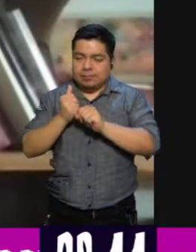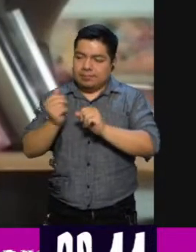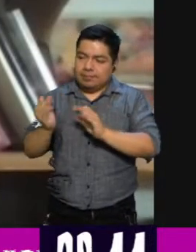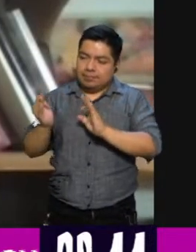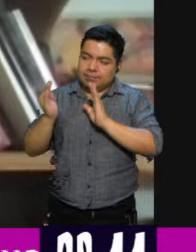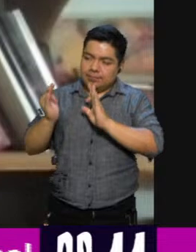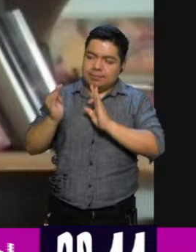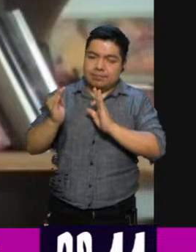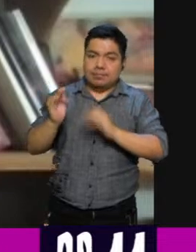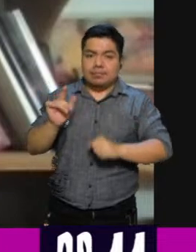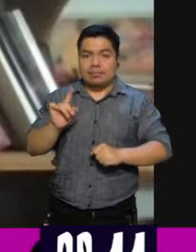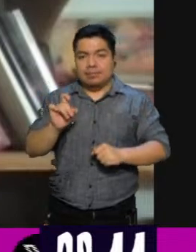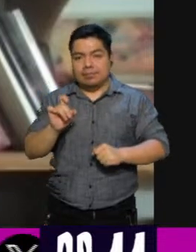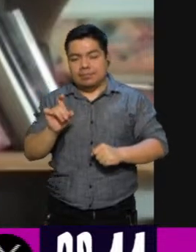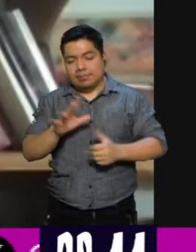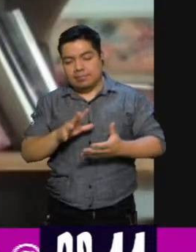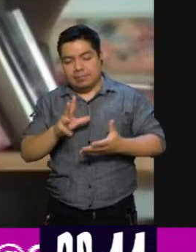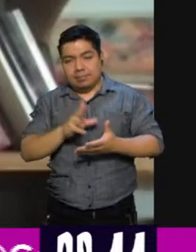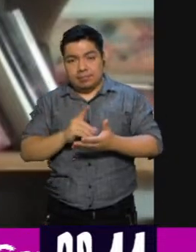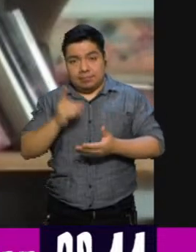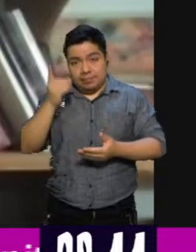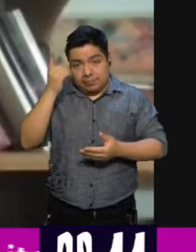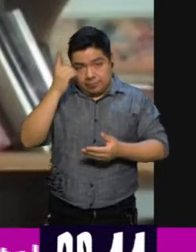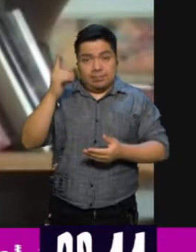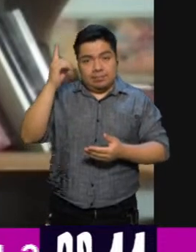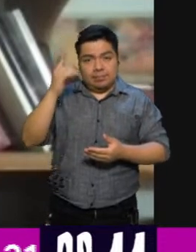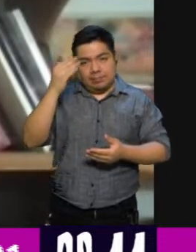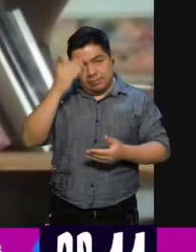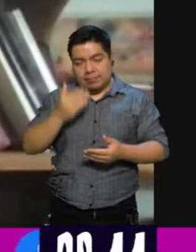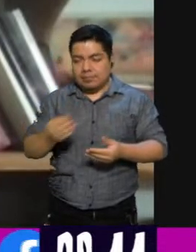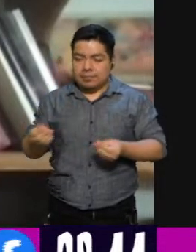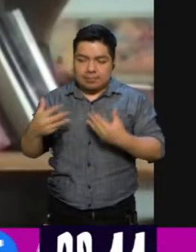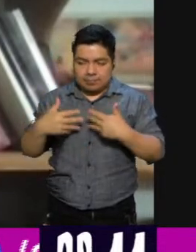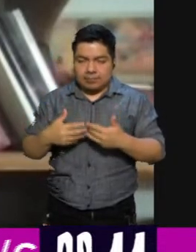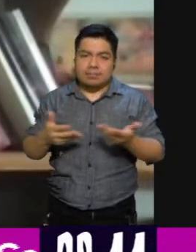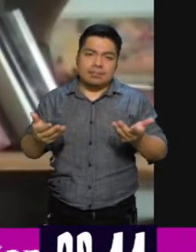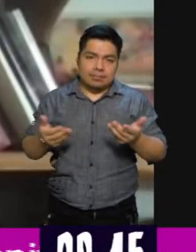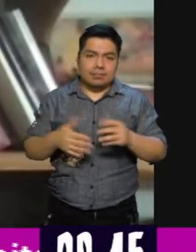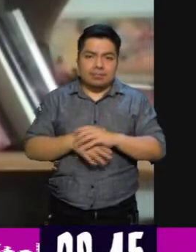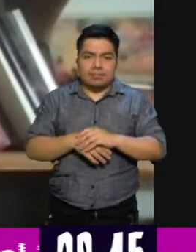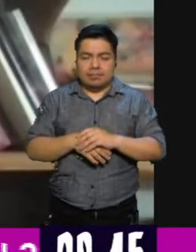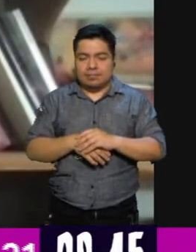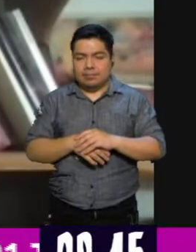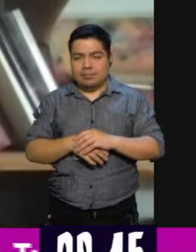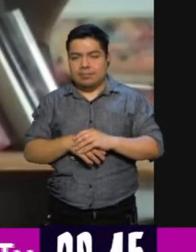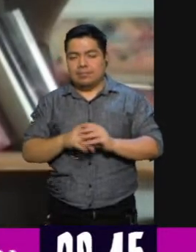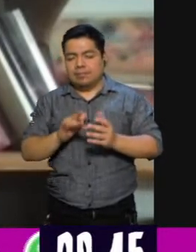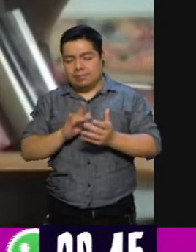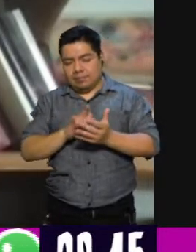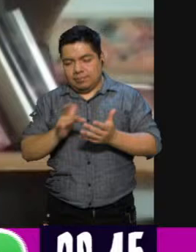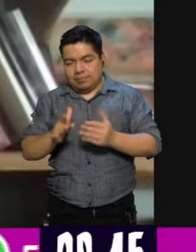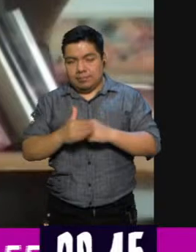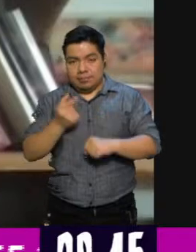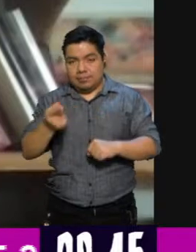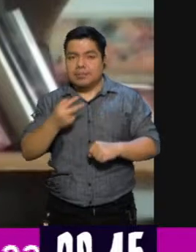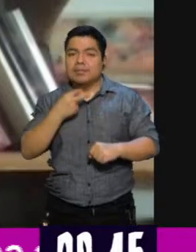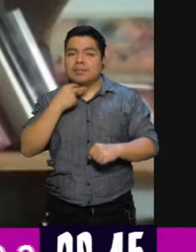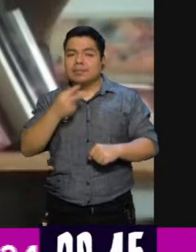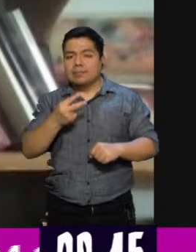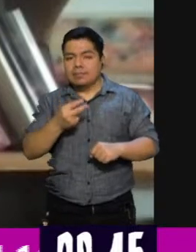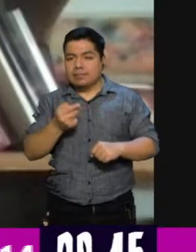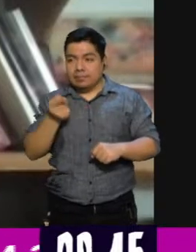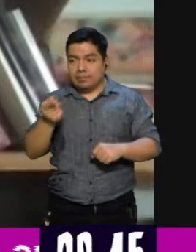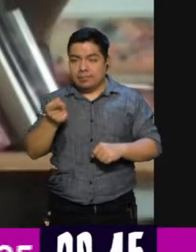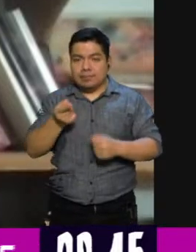el ágora y consiguió pues que le devolvieran lo que quedaba, ganó, triunfó gracias a su voz y se convirtió